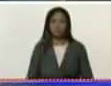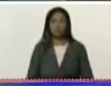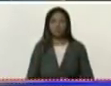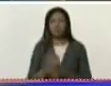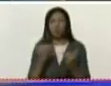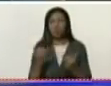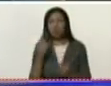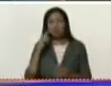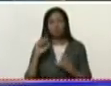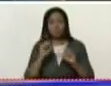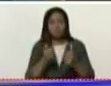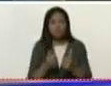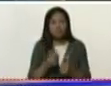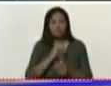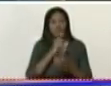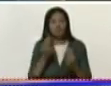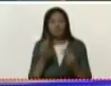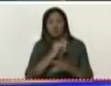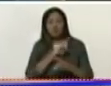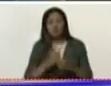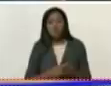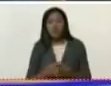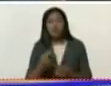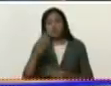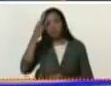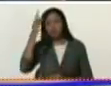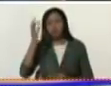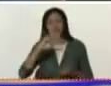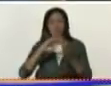Ahora hay que meterse con mucha fuerza, Blanca de Cauto.